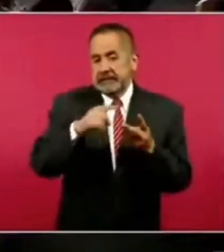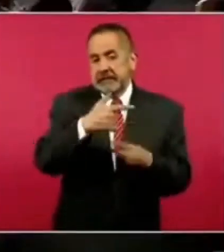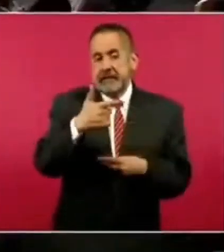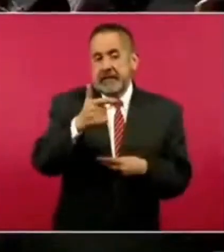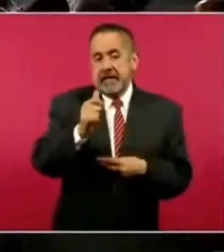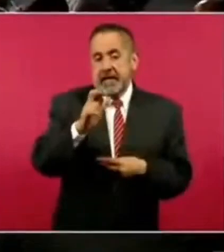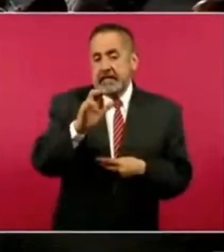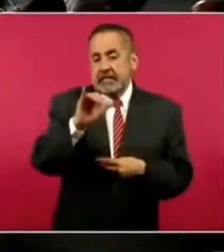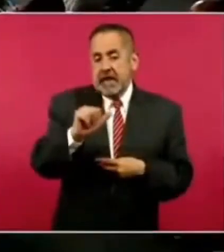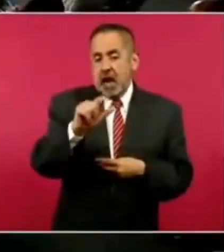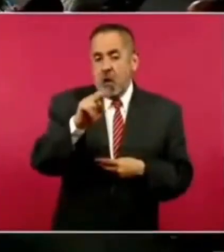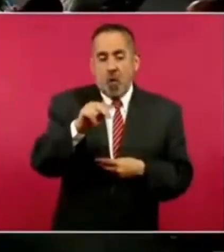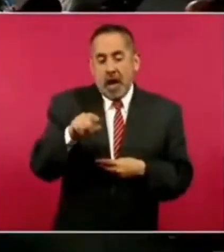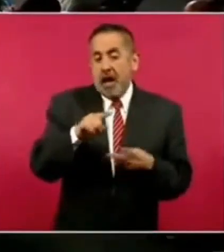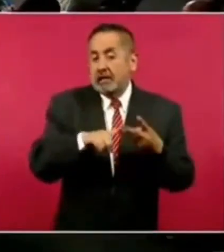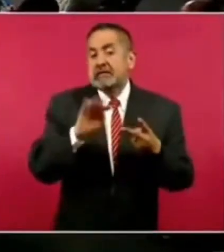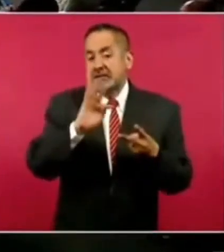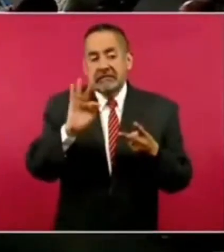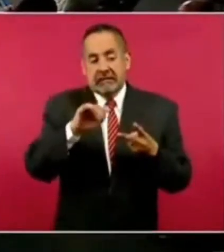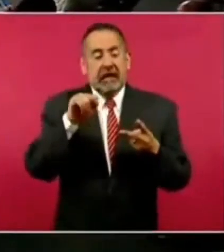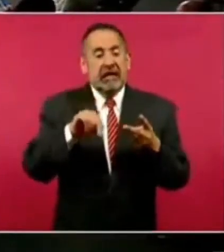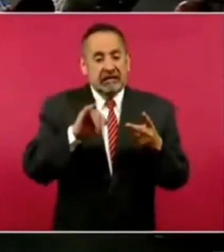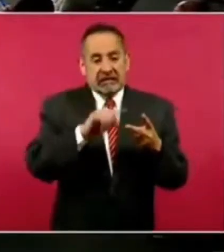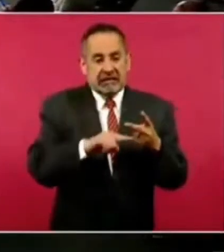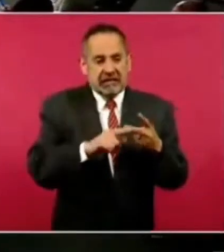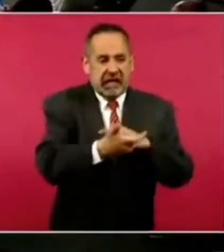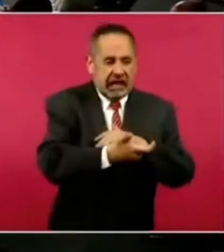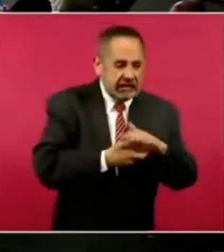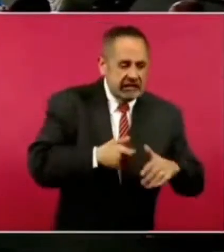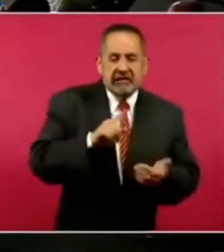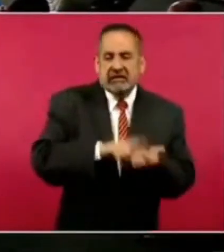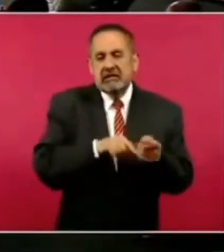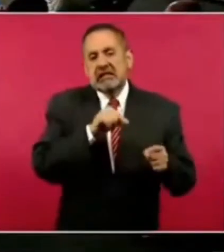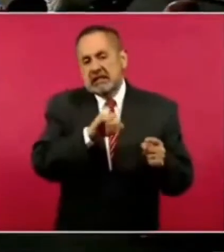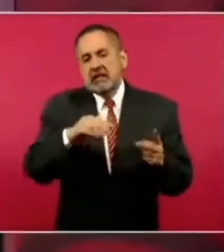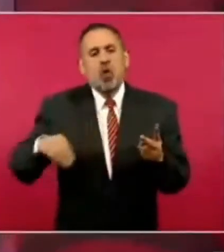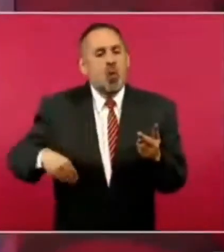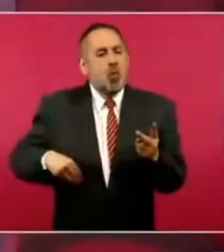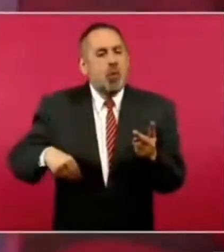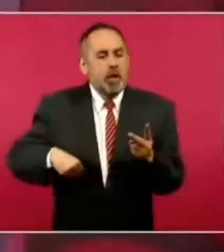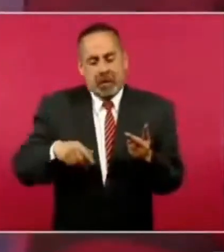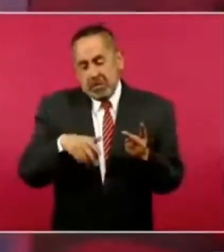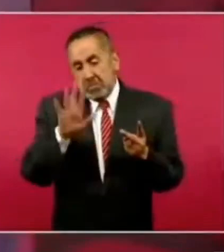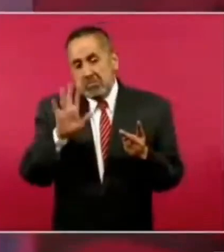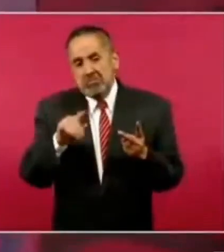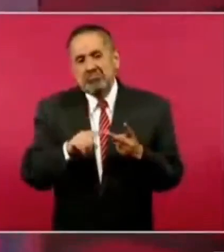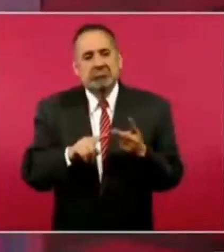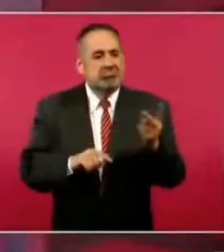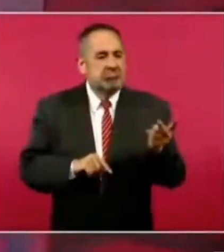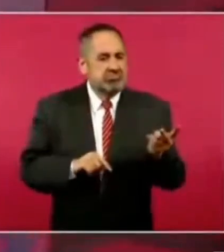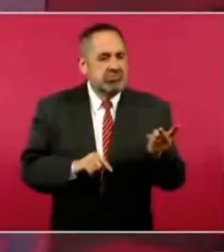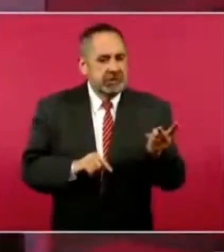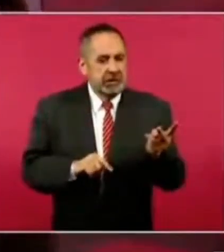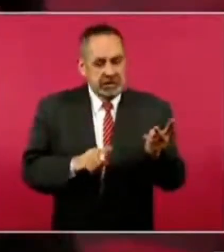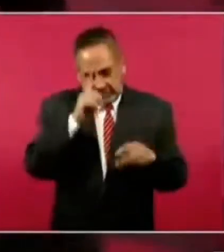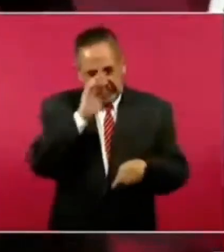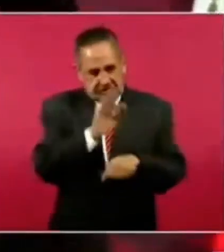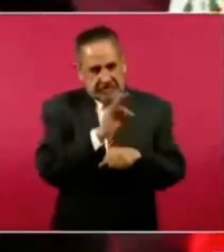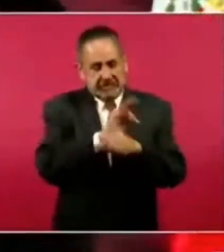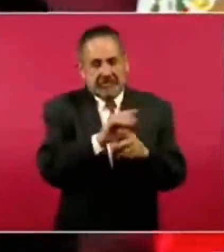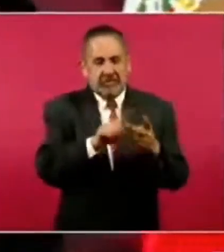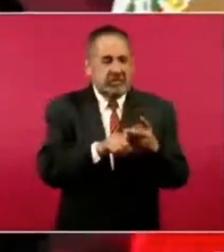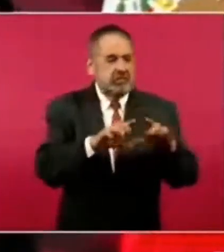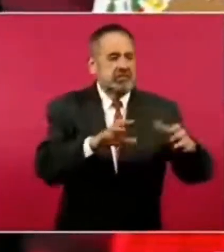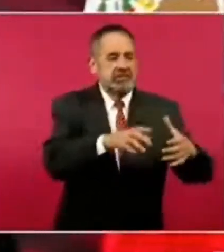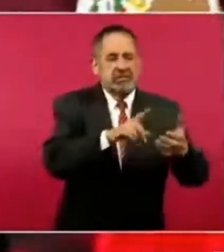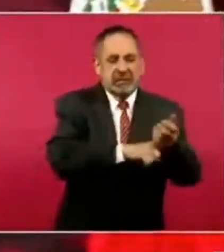García Luna, que sí recibió dinero, sobornos, para proteger